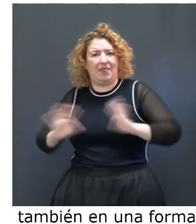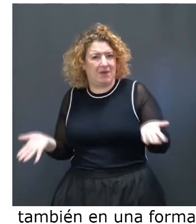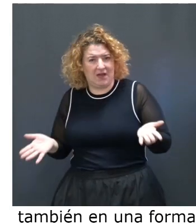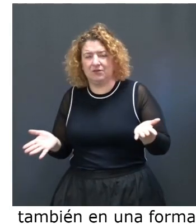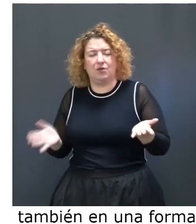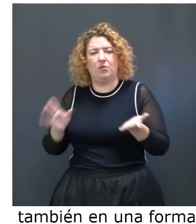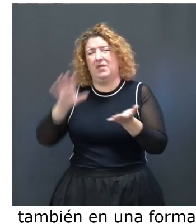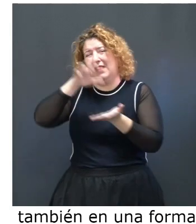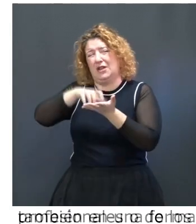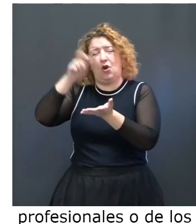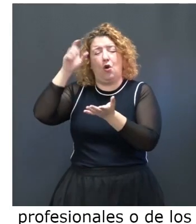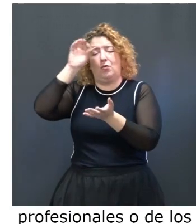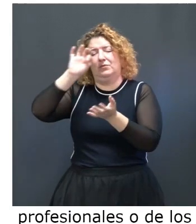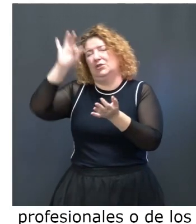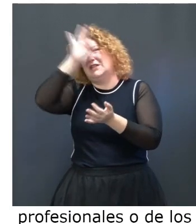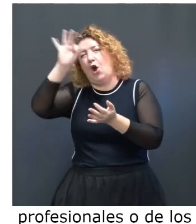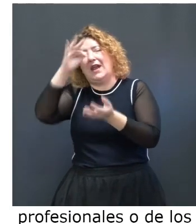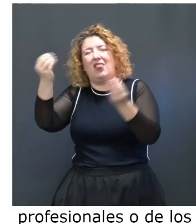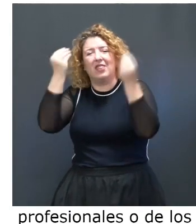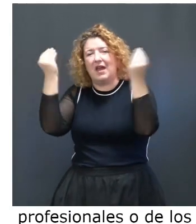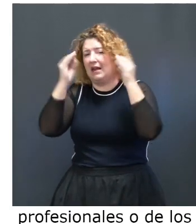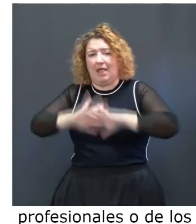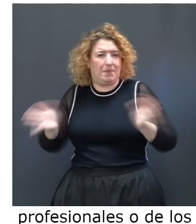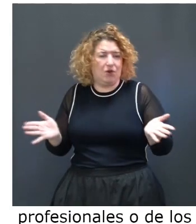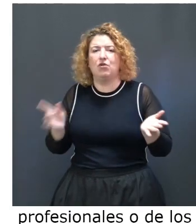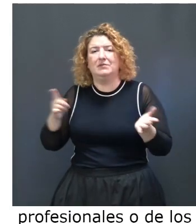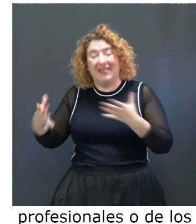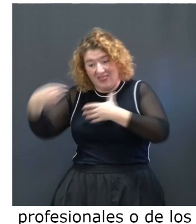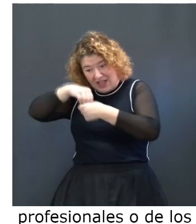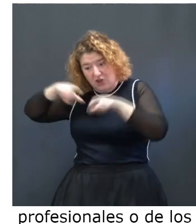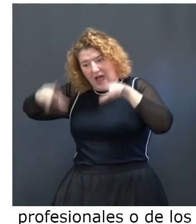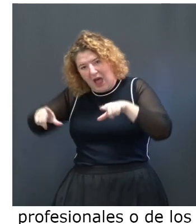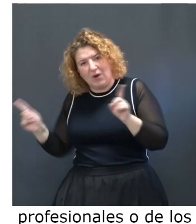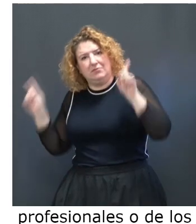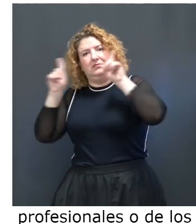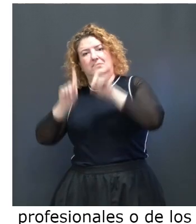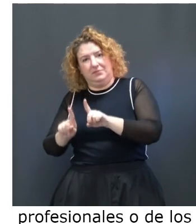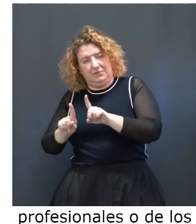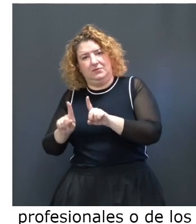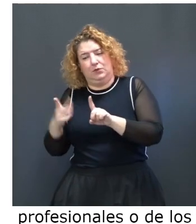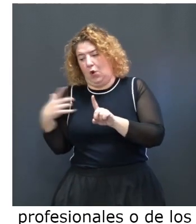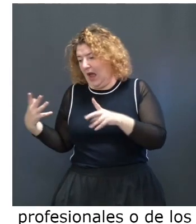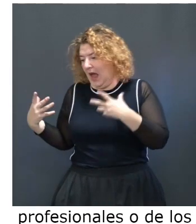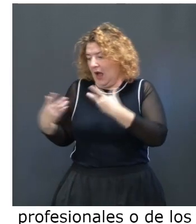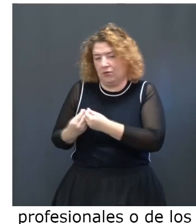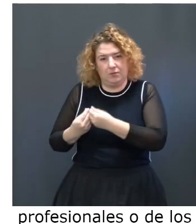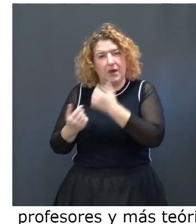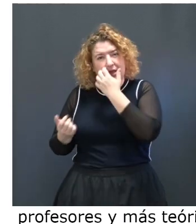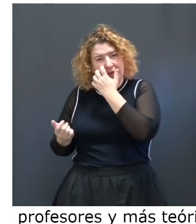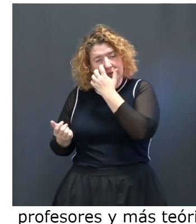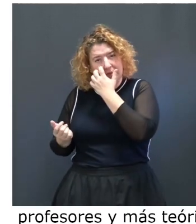de profesores y más teórica, ¿no? Aunque se hagan actividades prácticas, sino que el profesorado de hoy en día necesita un acompañamiento, porque no es la